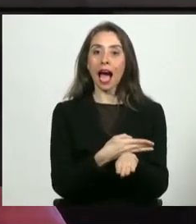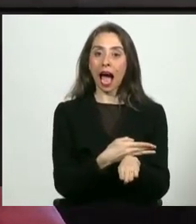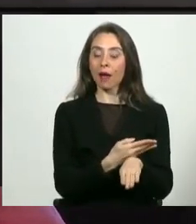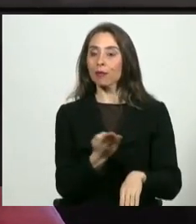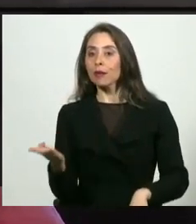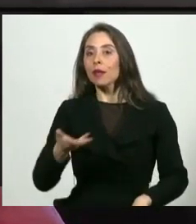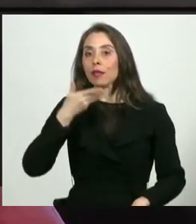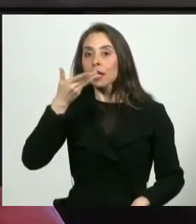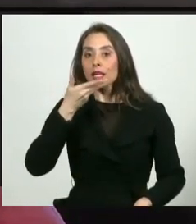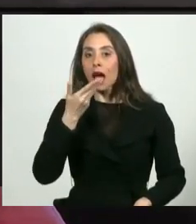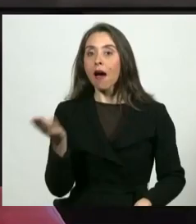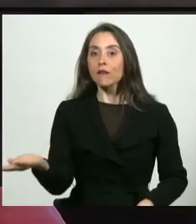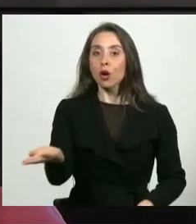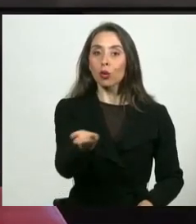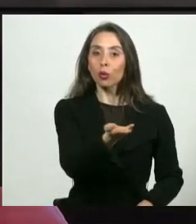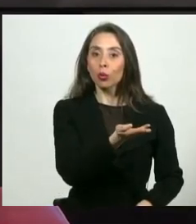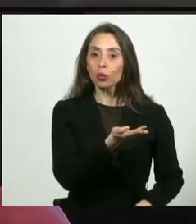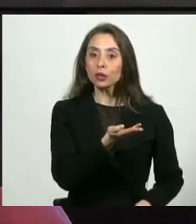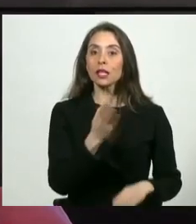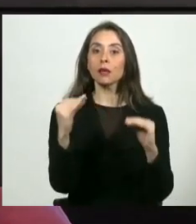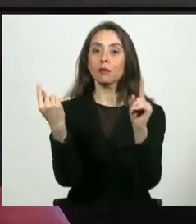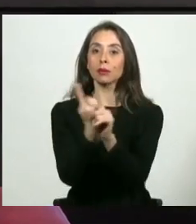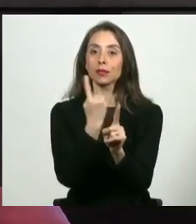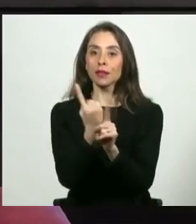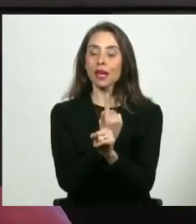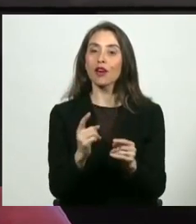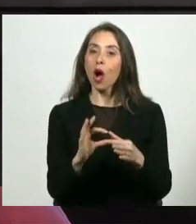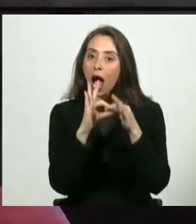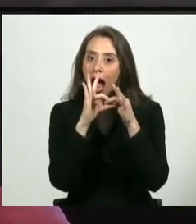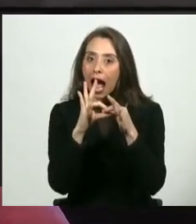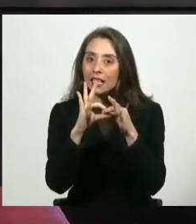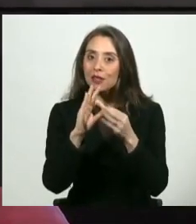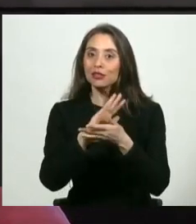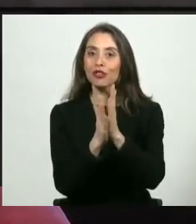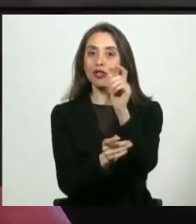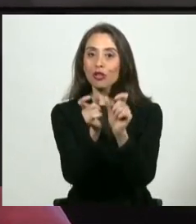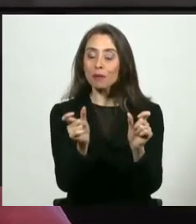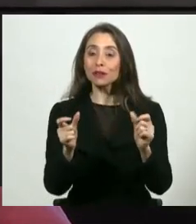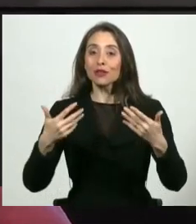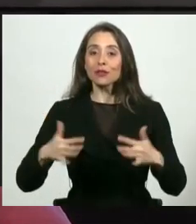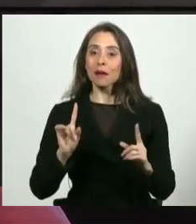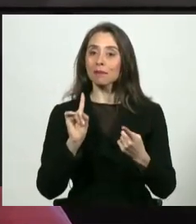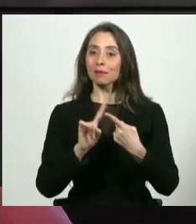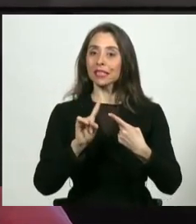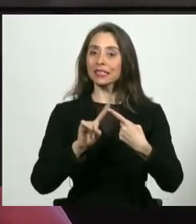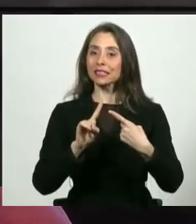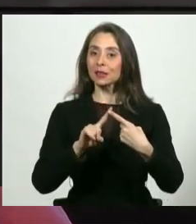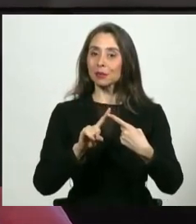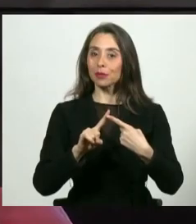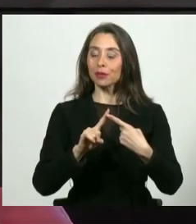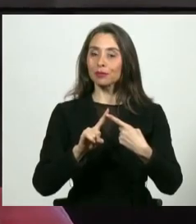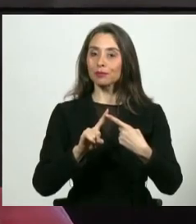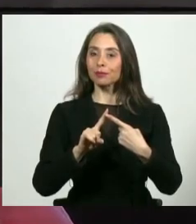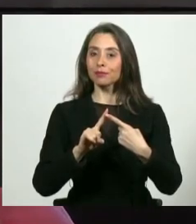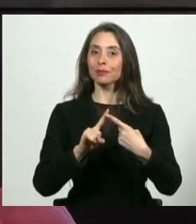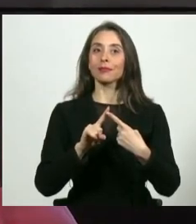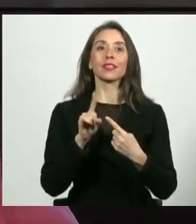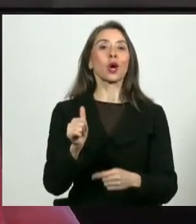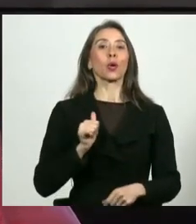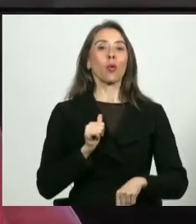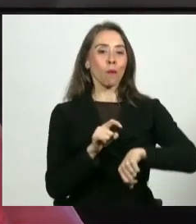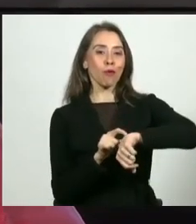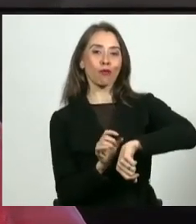la palabra a ustedes para el diálogo y agradeciendo a todos quienes han participado, que se hayan sometido